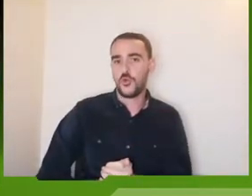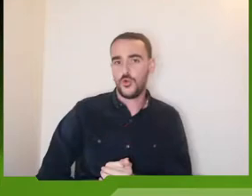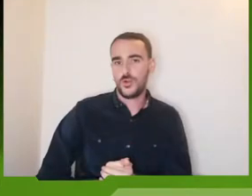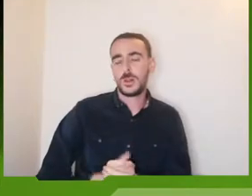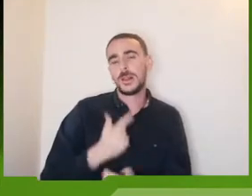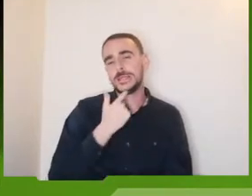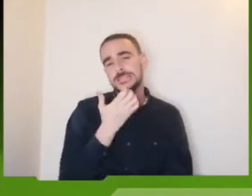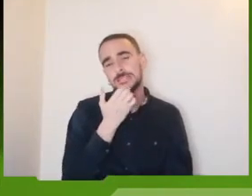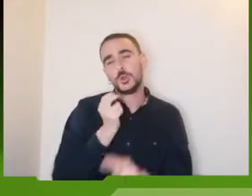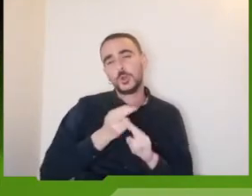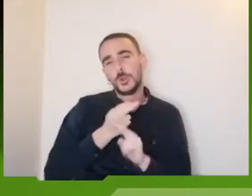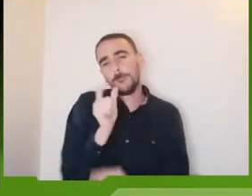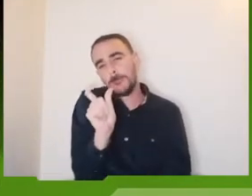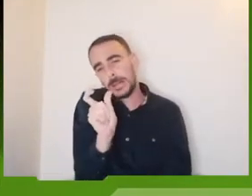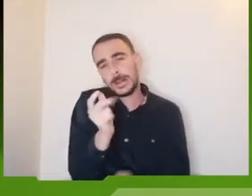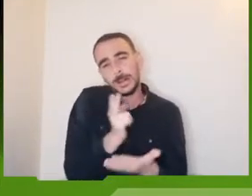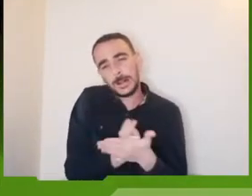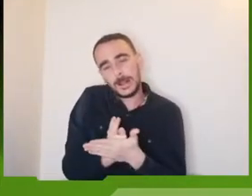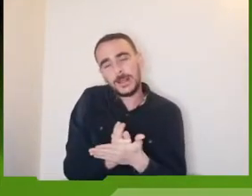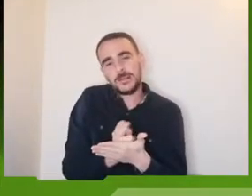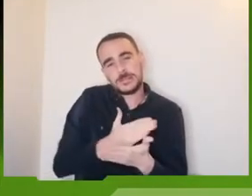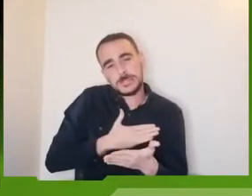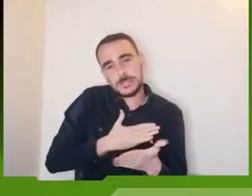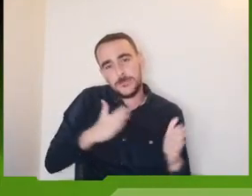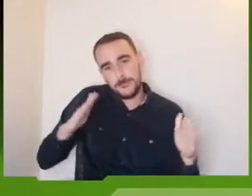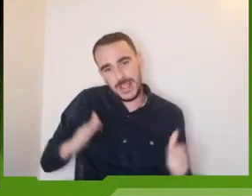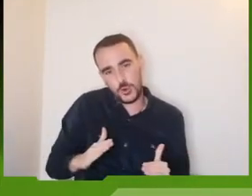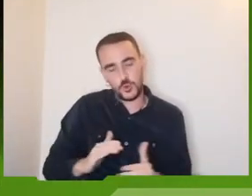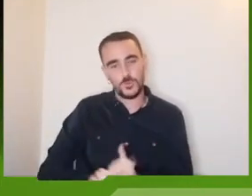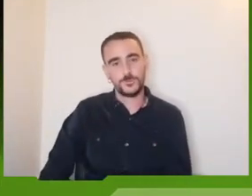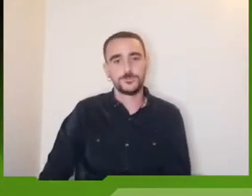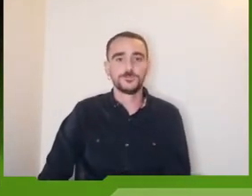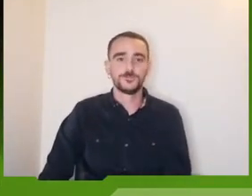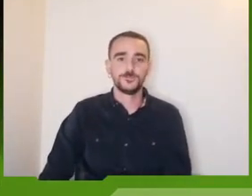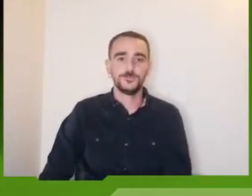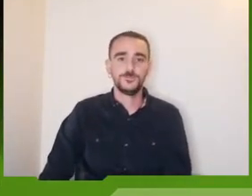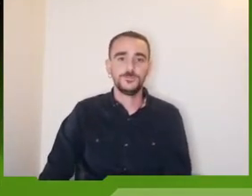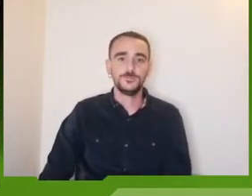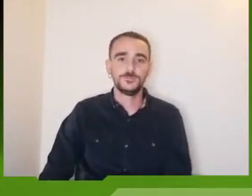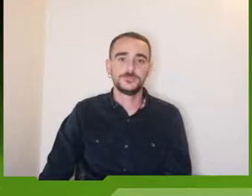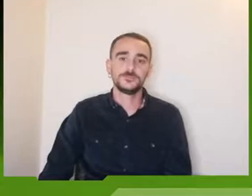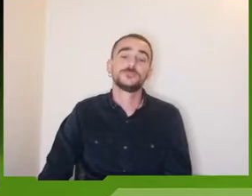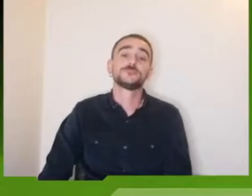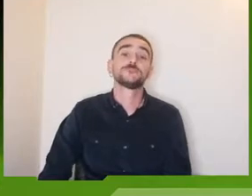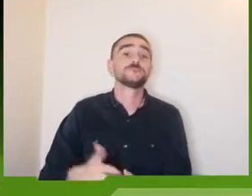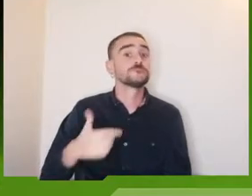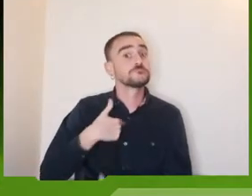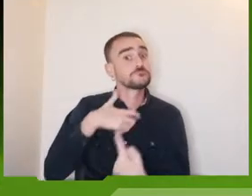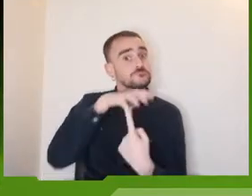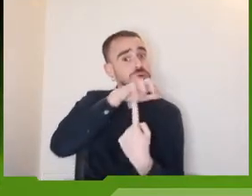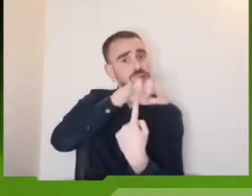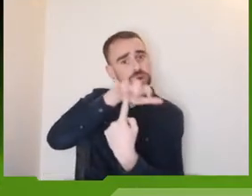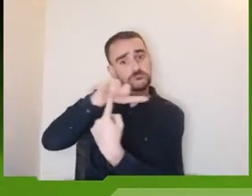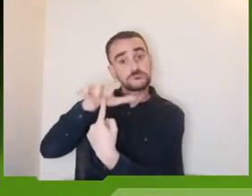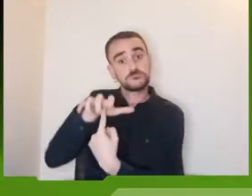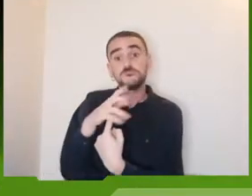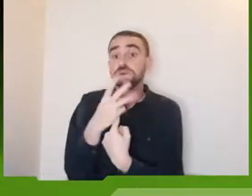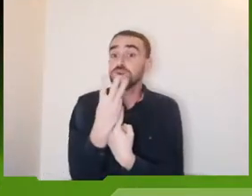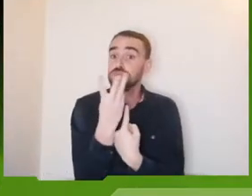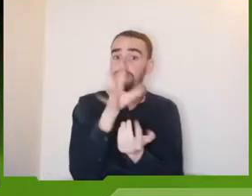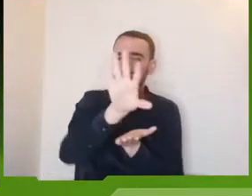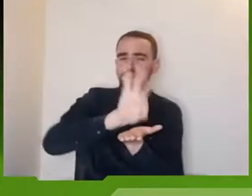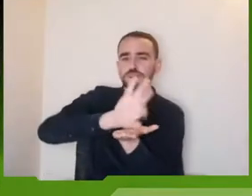después. Y he escogido estas setas porque son las que he